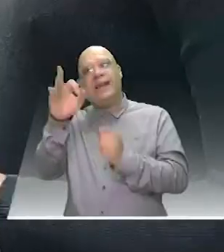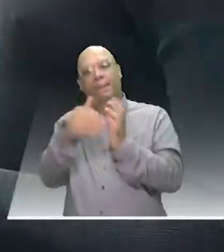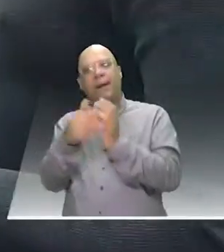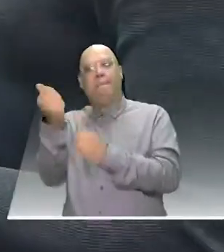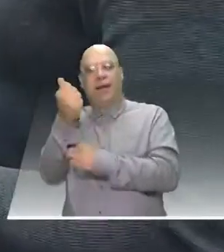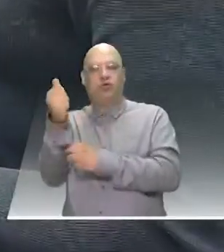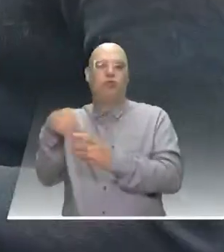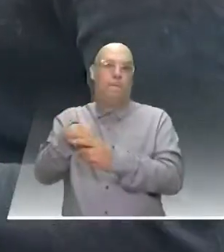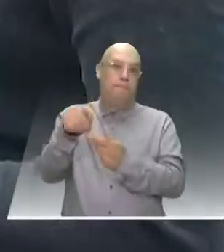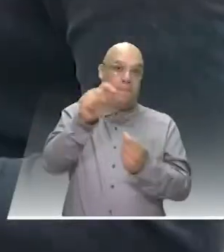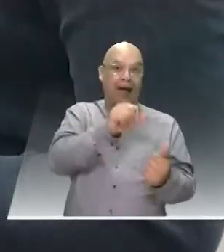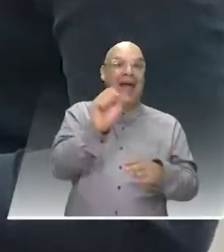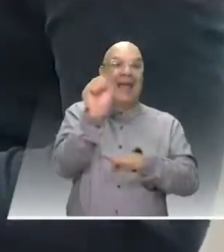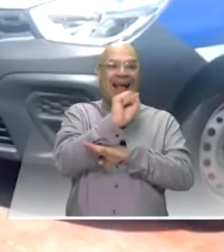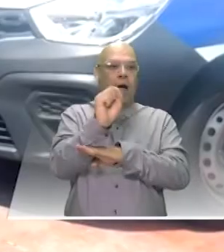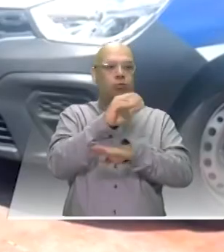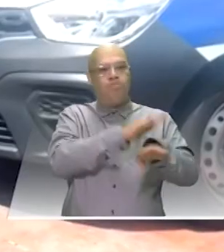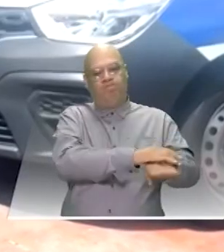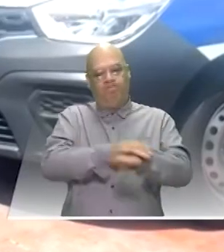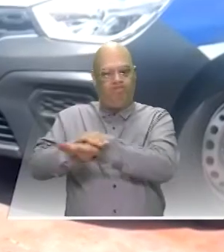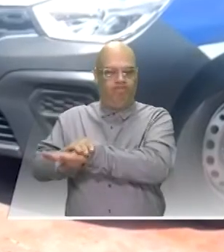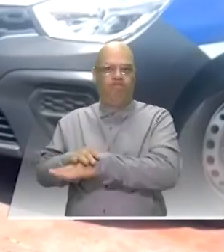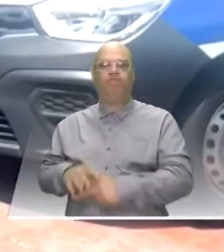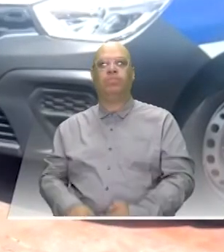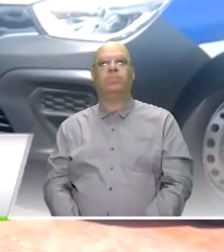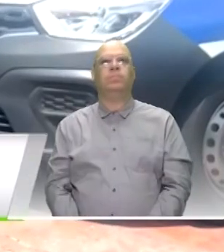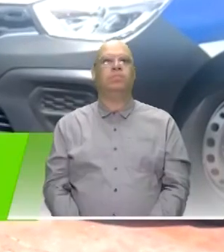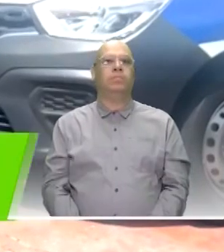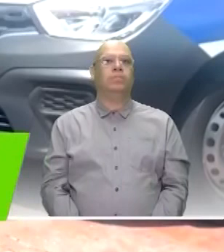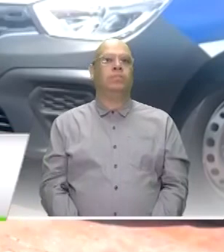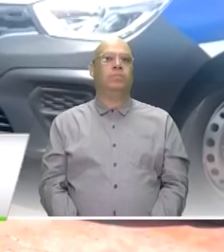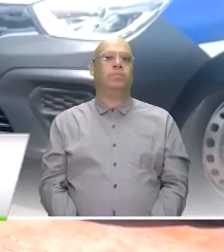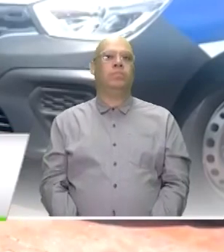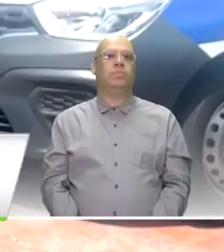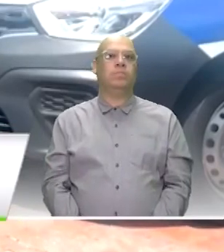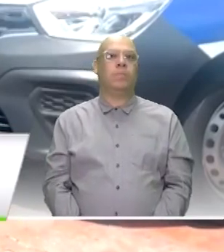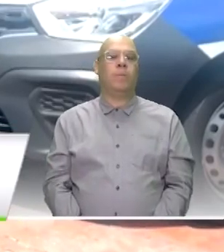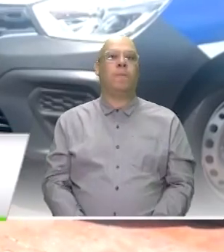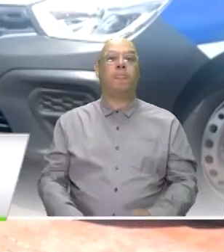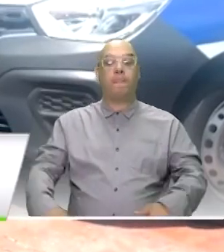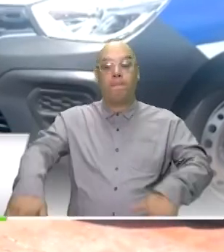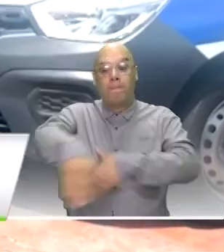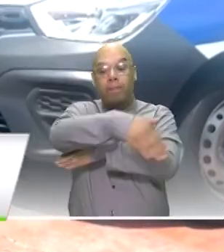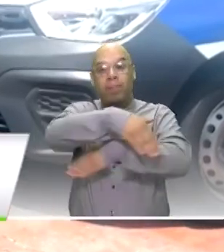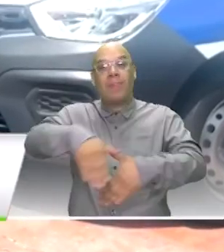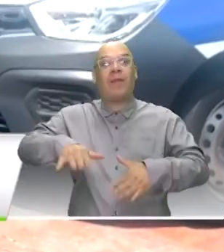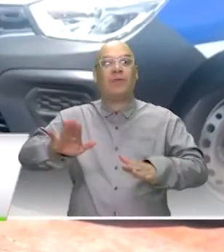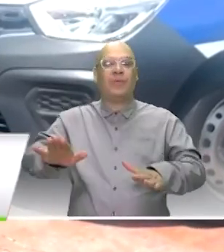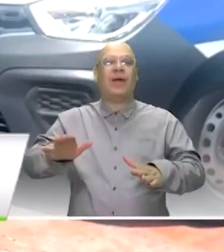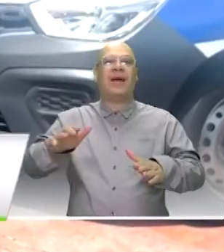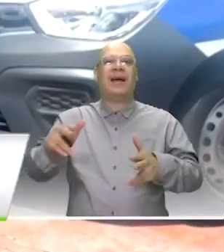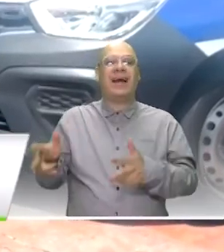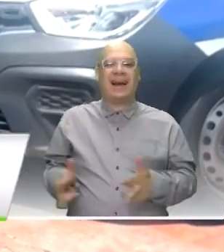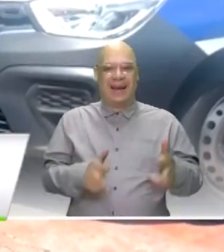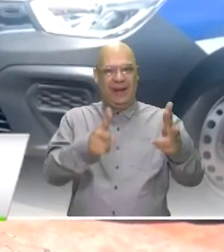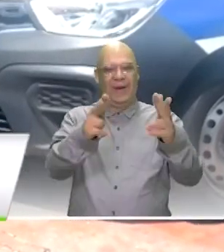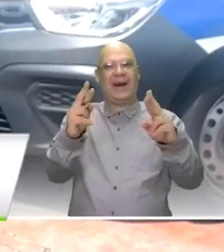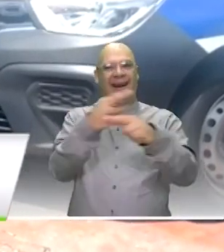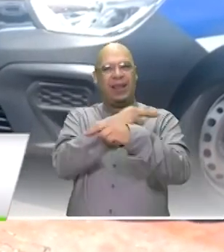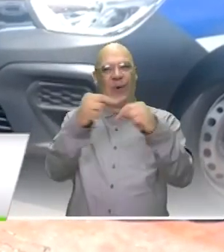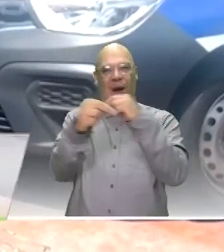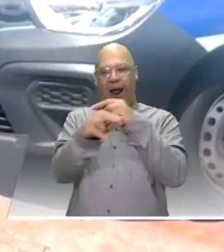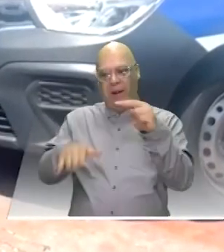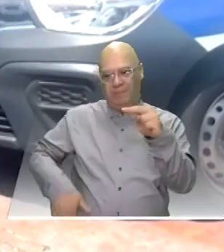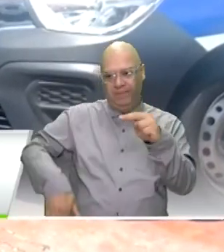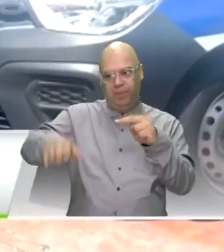y la inmovilización del vehículo tenemos el sistema Vial del río que es decir la avenida regional la autopista